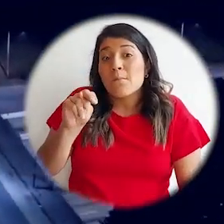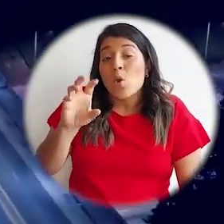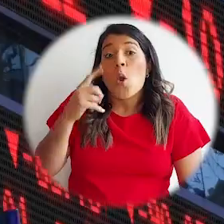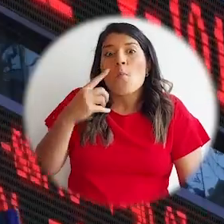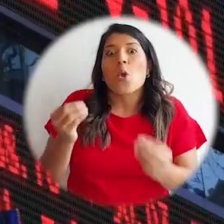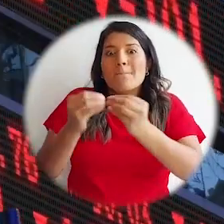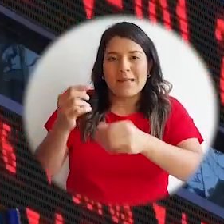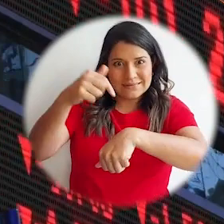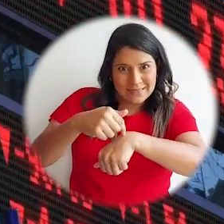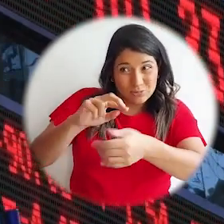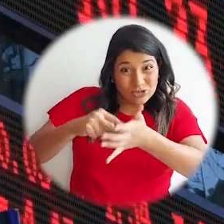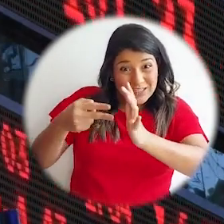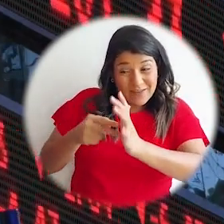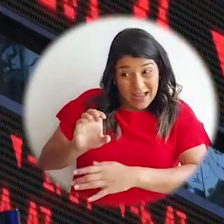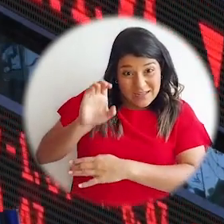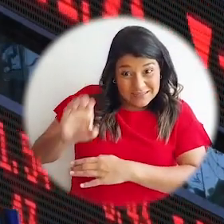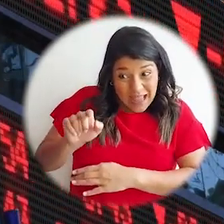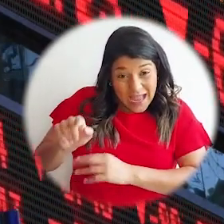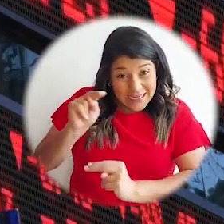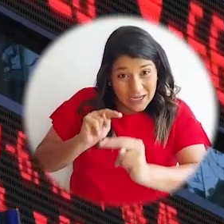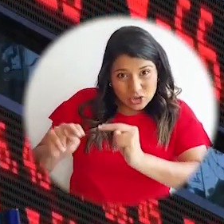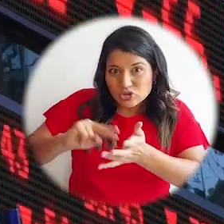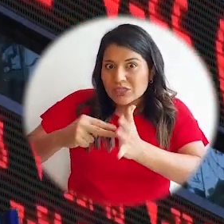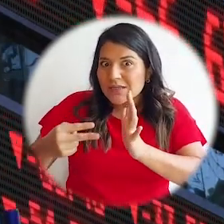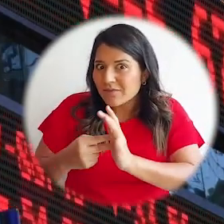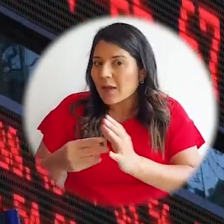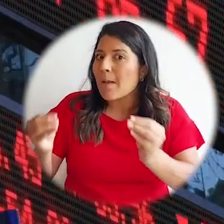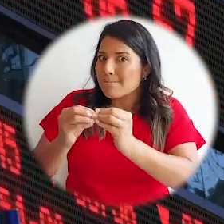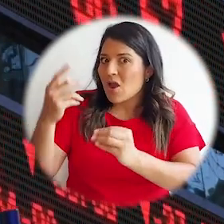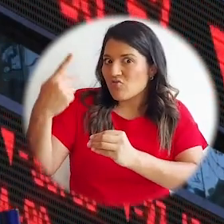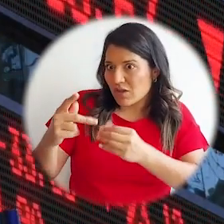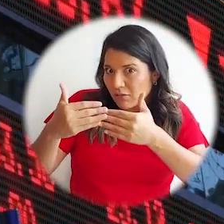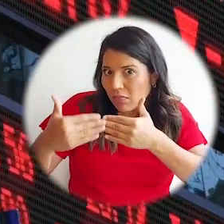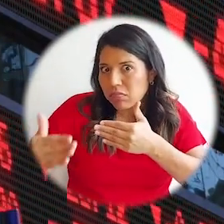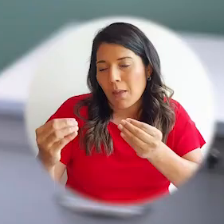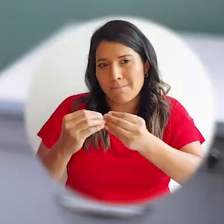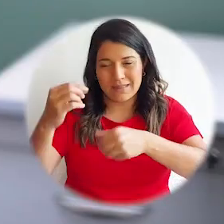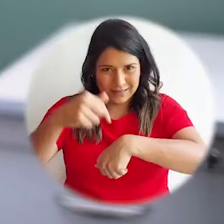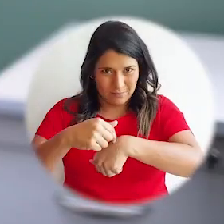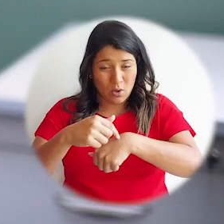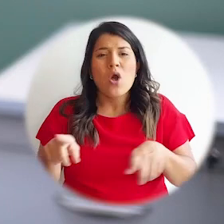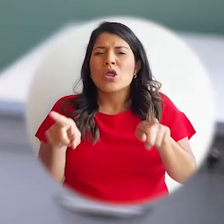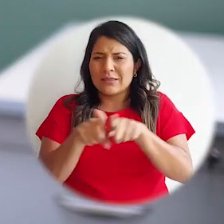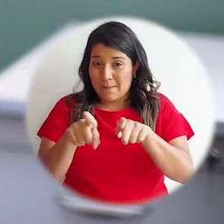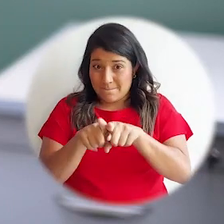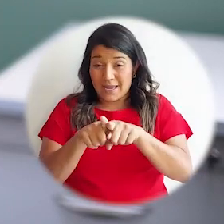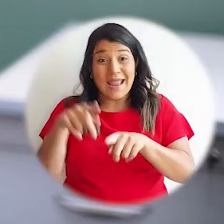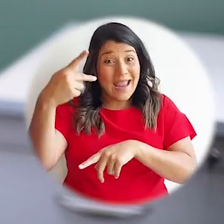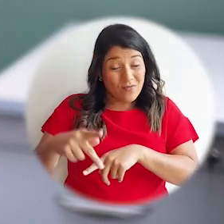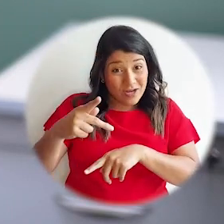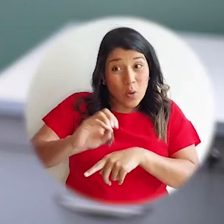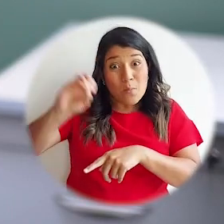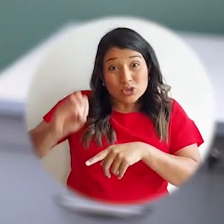mucho más altas, lo cual hace que invertir en este segmento nos termine exponiendo a un mayor riesgo de duración. Adicionalmente, el riesgo de que